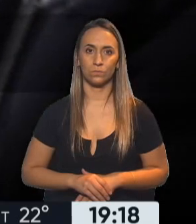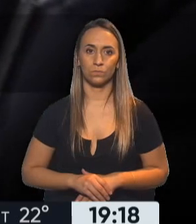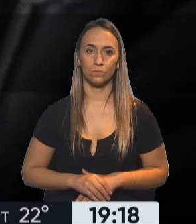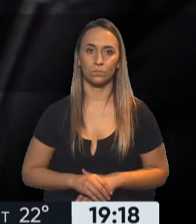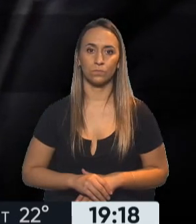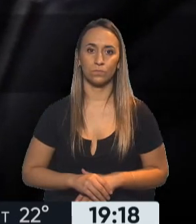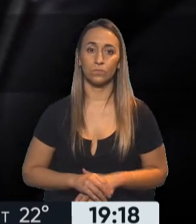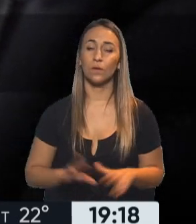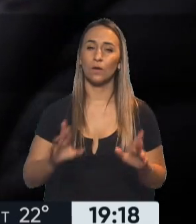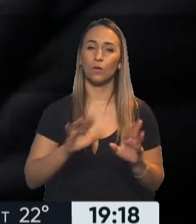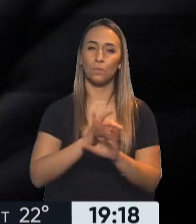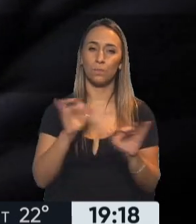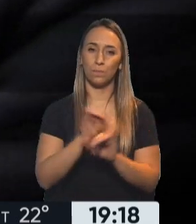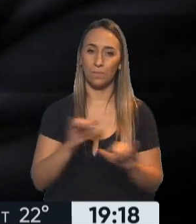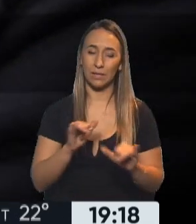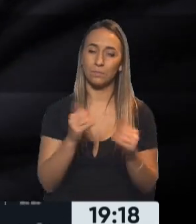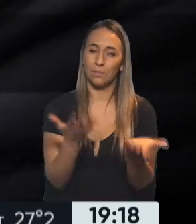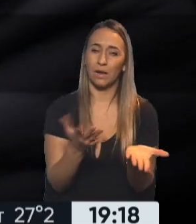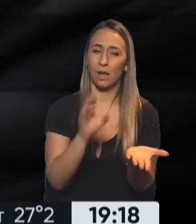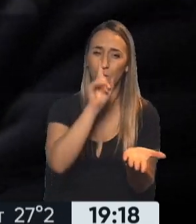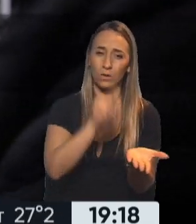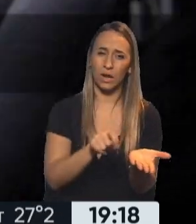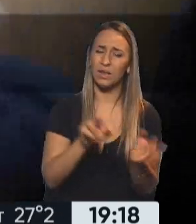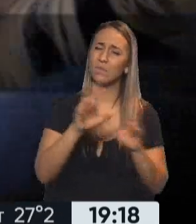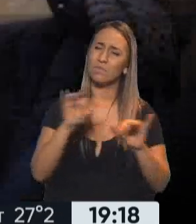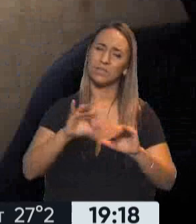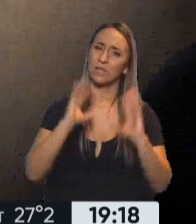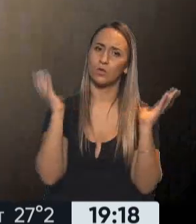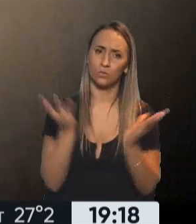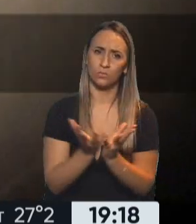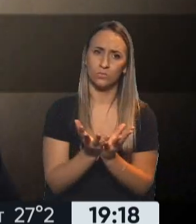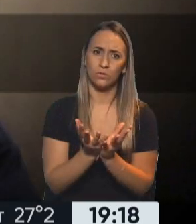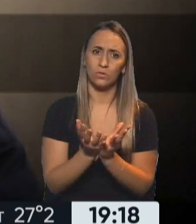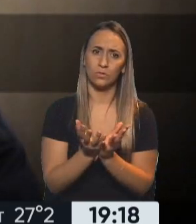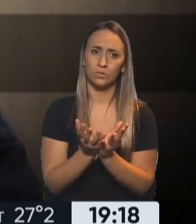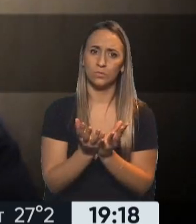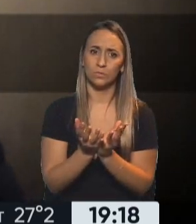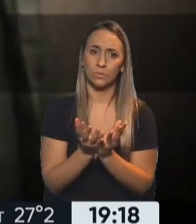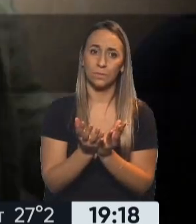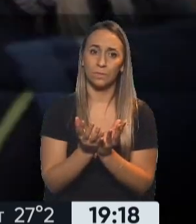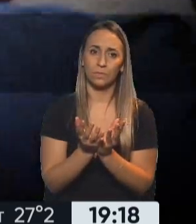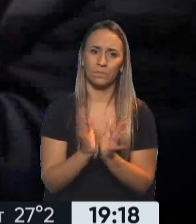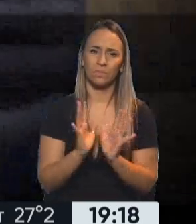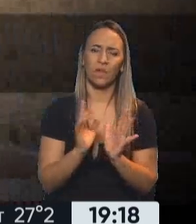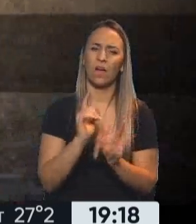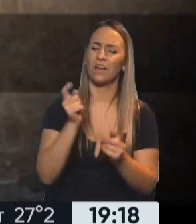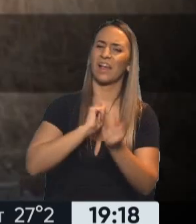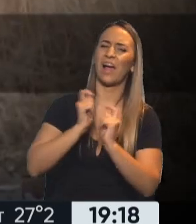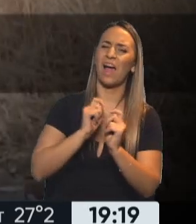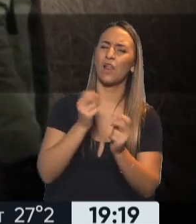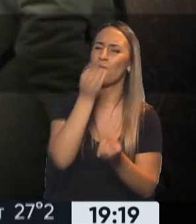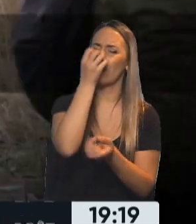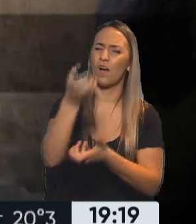Peace for Ukraine. Peace, peace, peace for old world. Yes. No presents, no